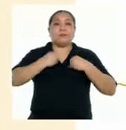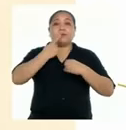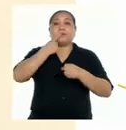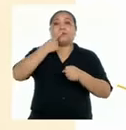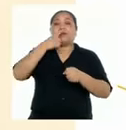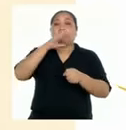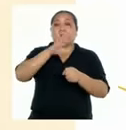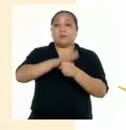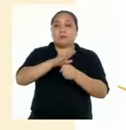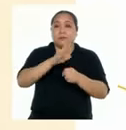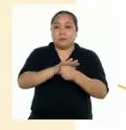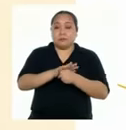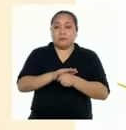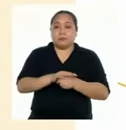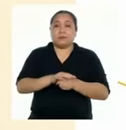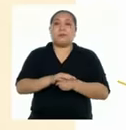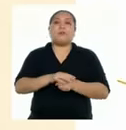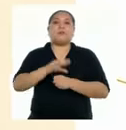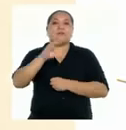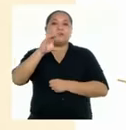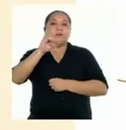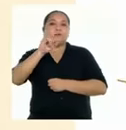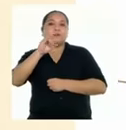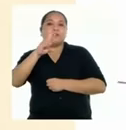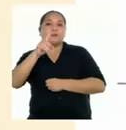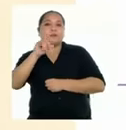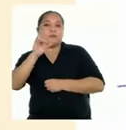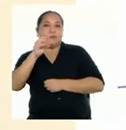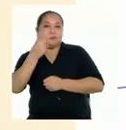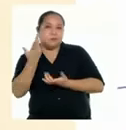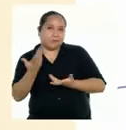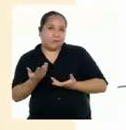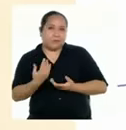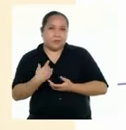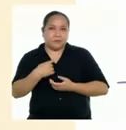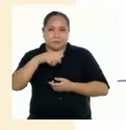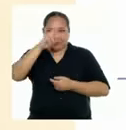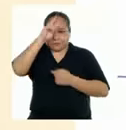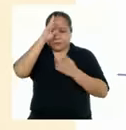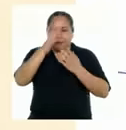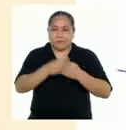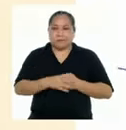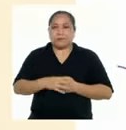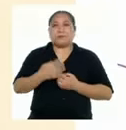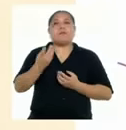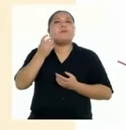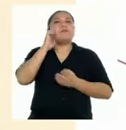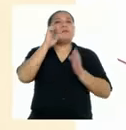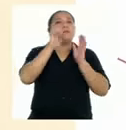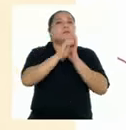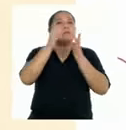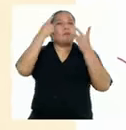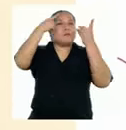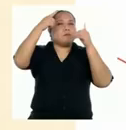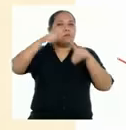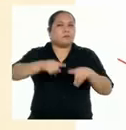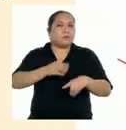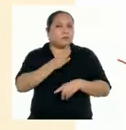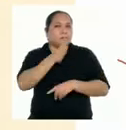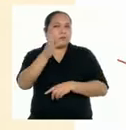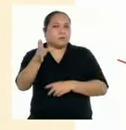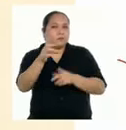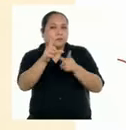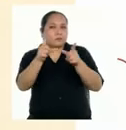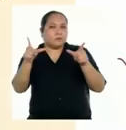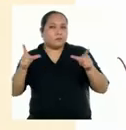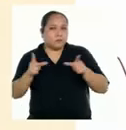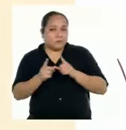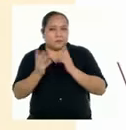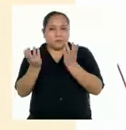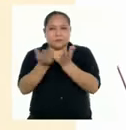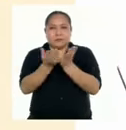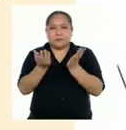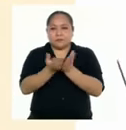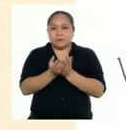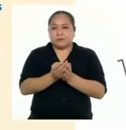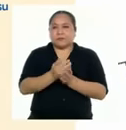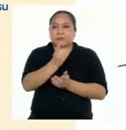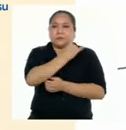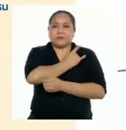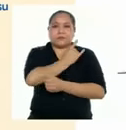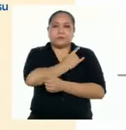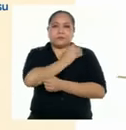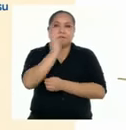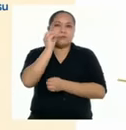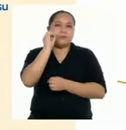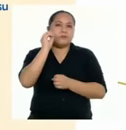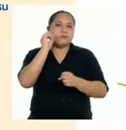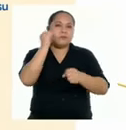como ciudadanas y ciudadanos. Por ejemplo, cuando uno decide ir a un lugar como el colegio, la universidad o el trabajo en bicicleta, en lugar de ir